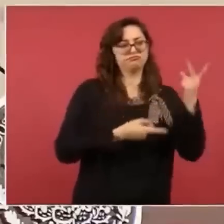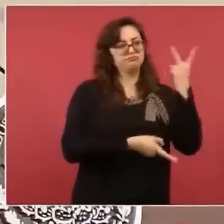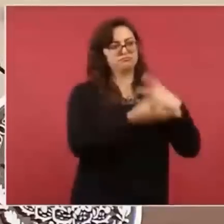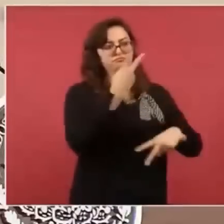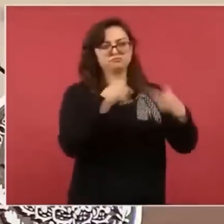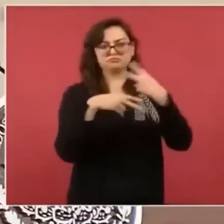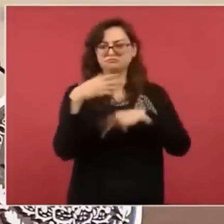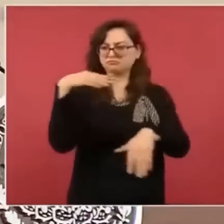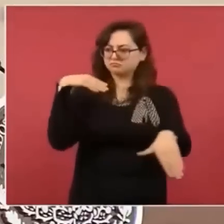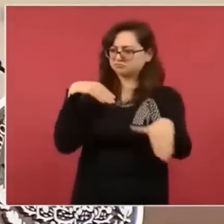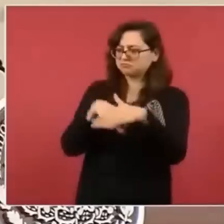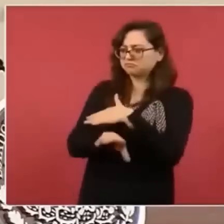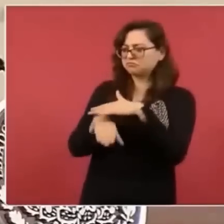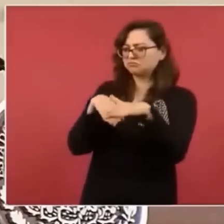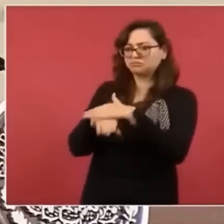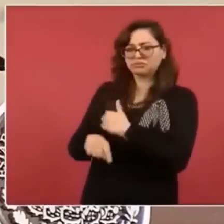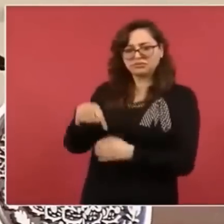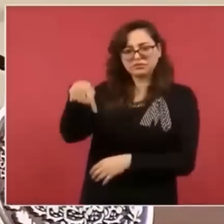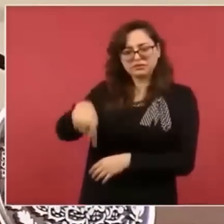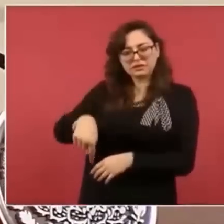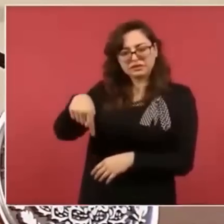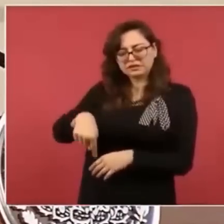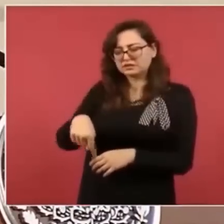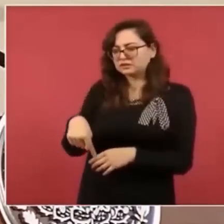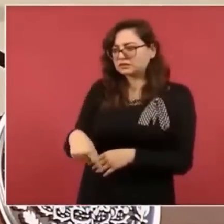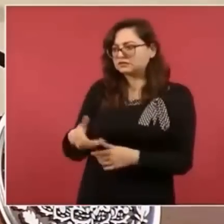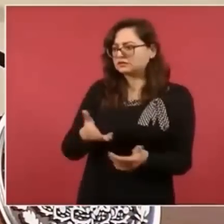en el país, sobre todo